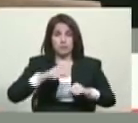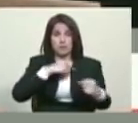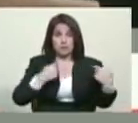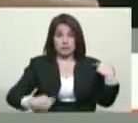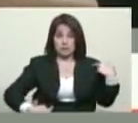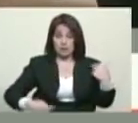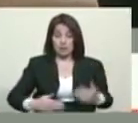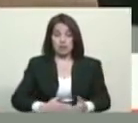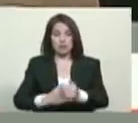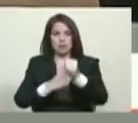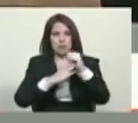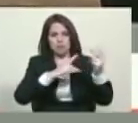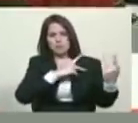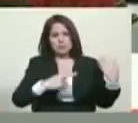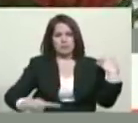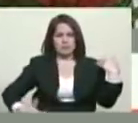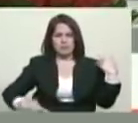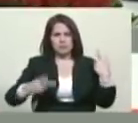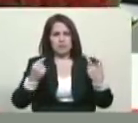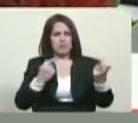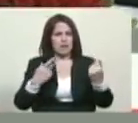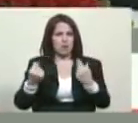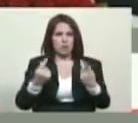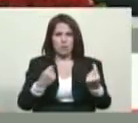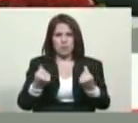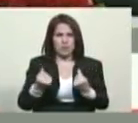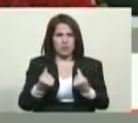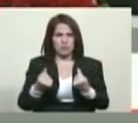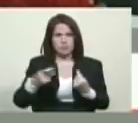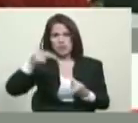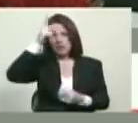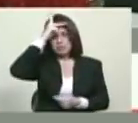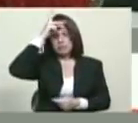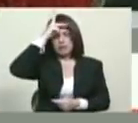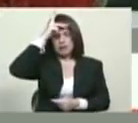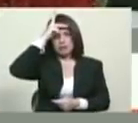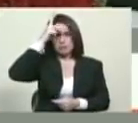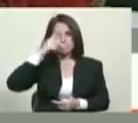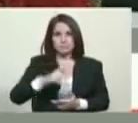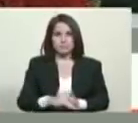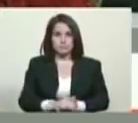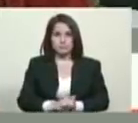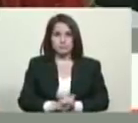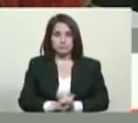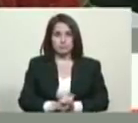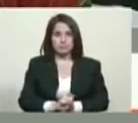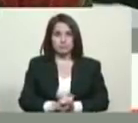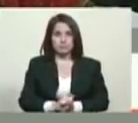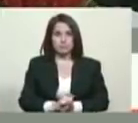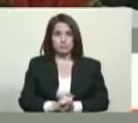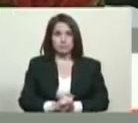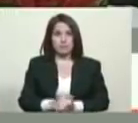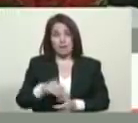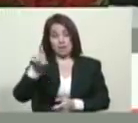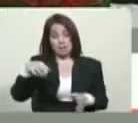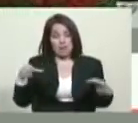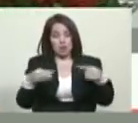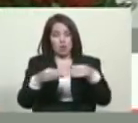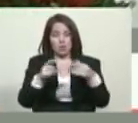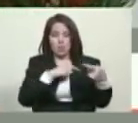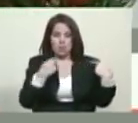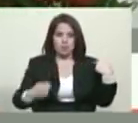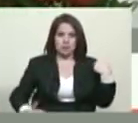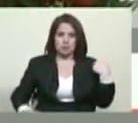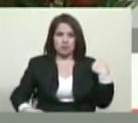dirigida por el vicepresidente sectorial de Economía, Tarek El Aissami, y la delegación de la